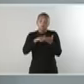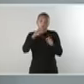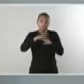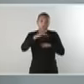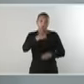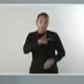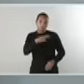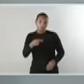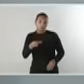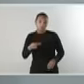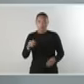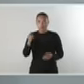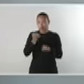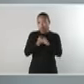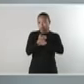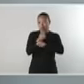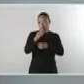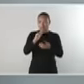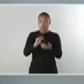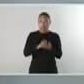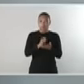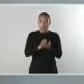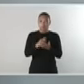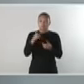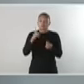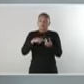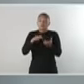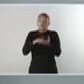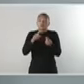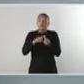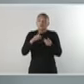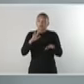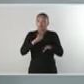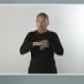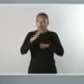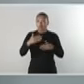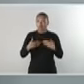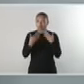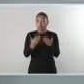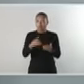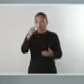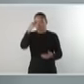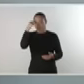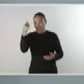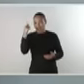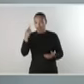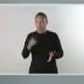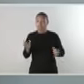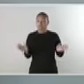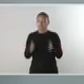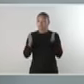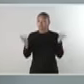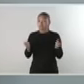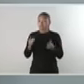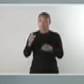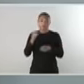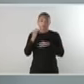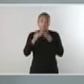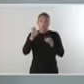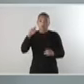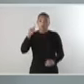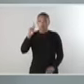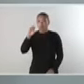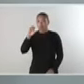zonas en las que se les dará facilidades y estímulos a las empresas que ahí inviertan para el